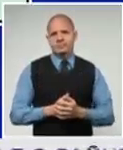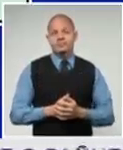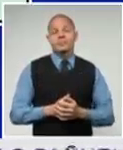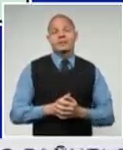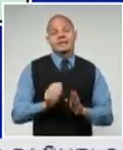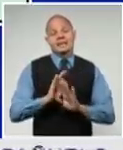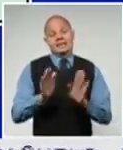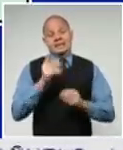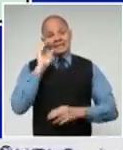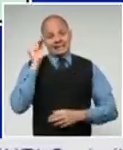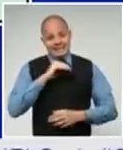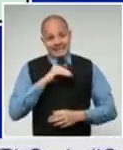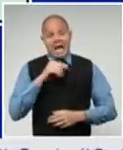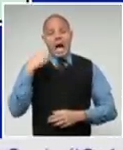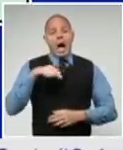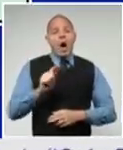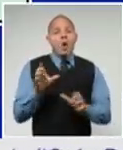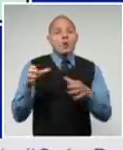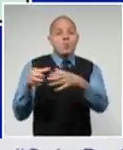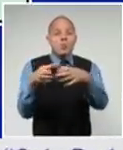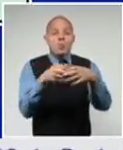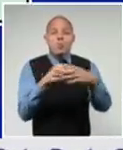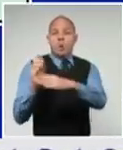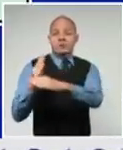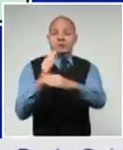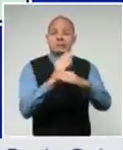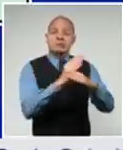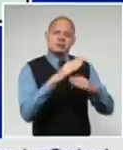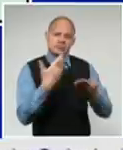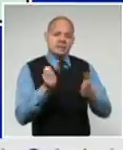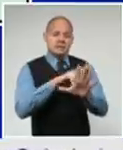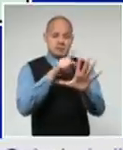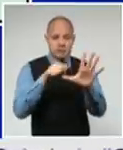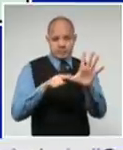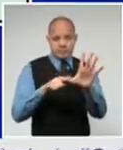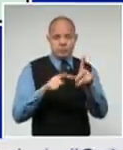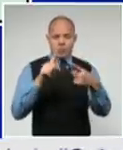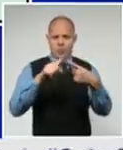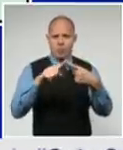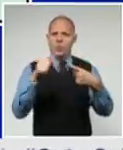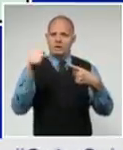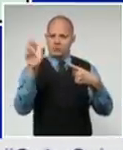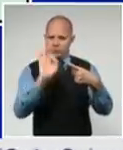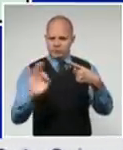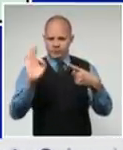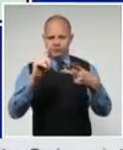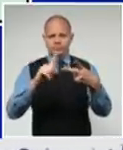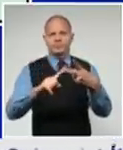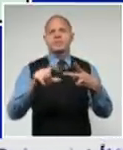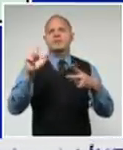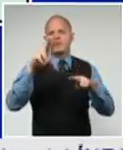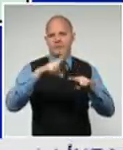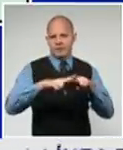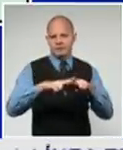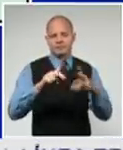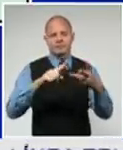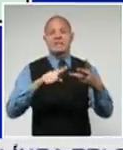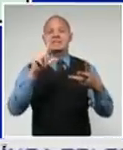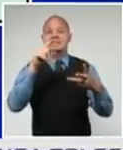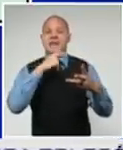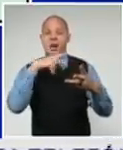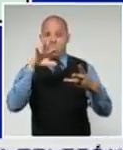en 10 de octubre, uno en Centro Habana, uno en El Cerro, uno Habana Vieja y